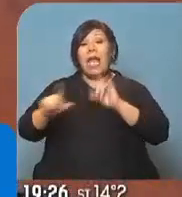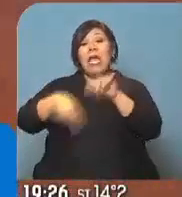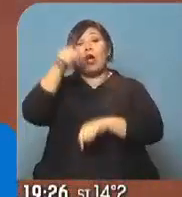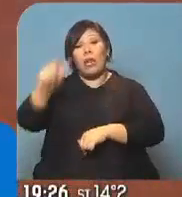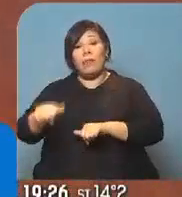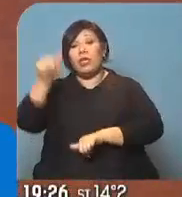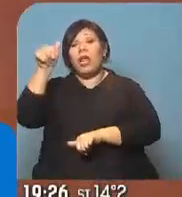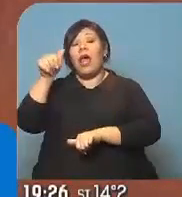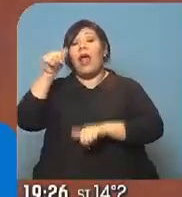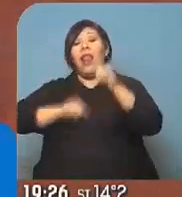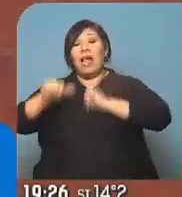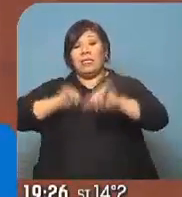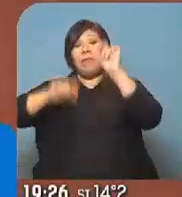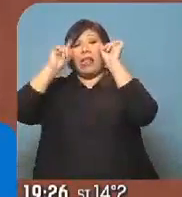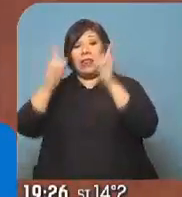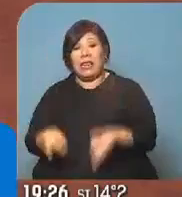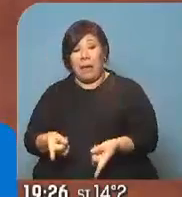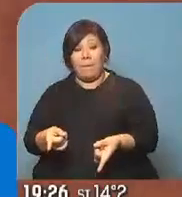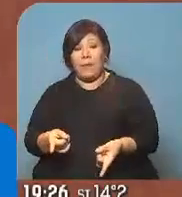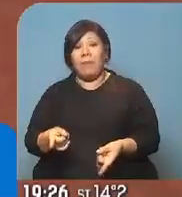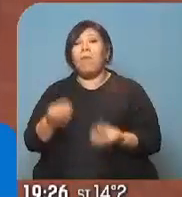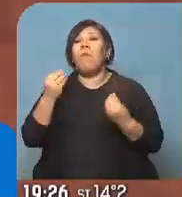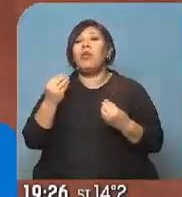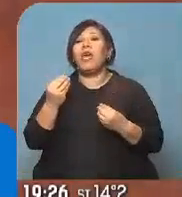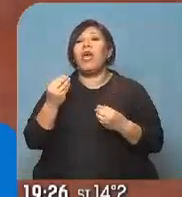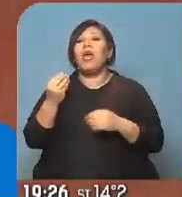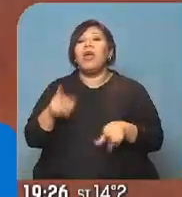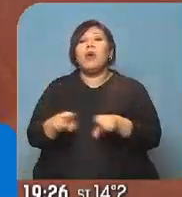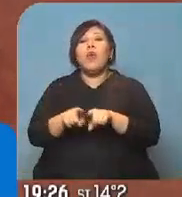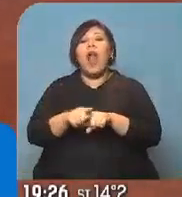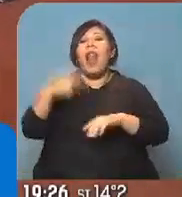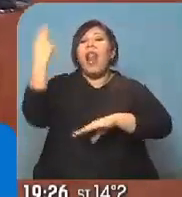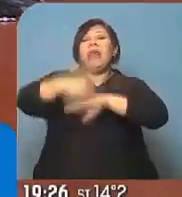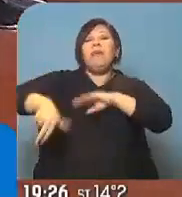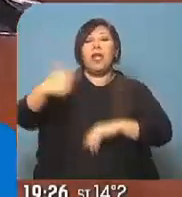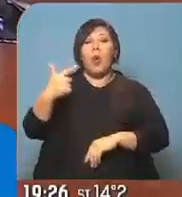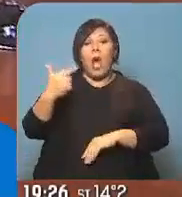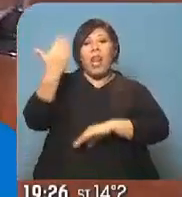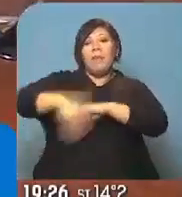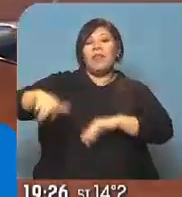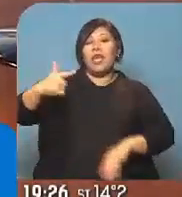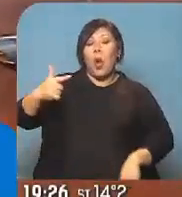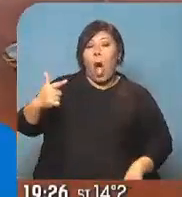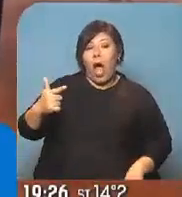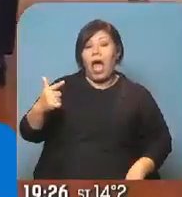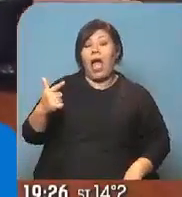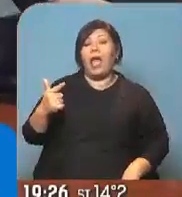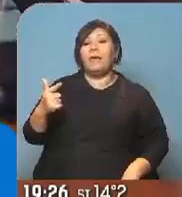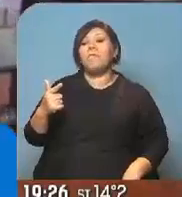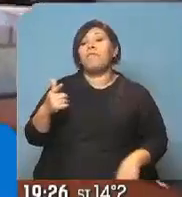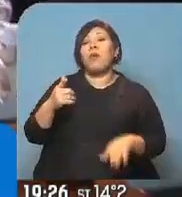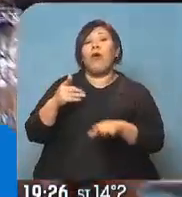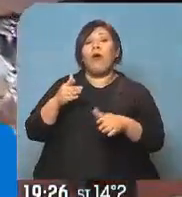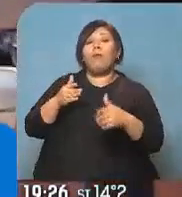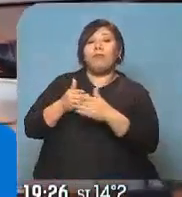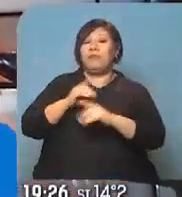entonces esto, al no existir la conciencia de límite y conciencia de consecuencia en alguna medida, todos tenemos frenos inhibitorios que en estos casos